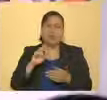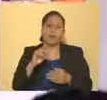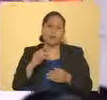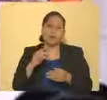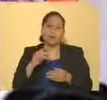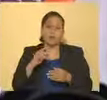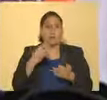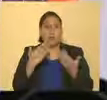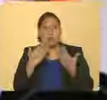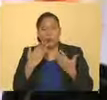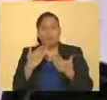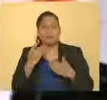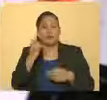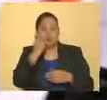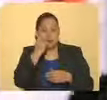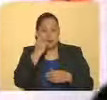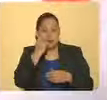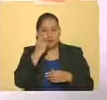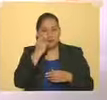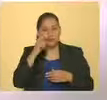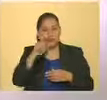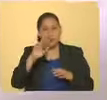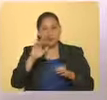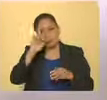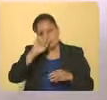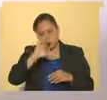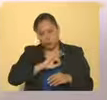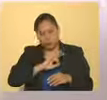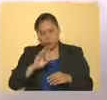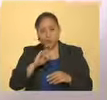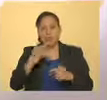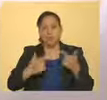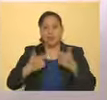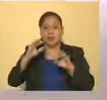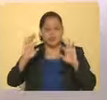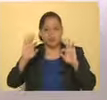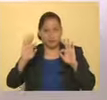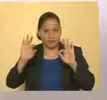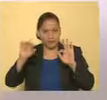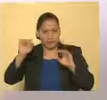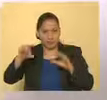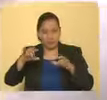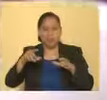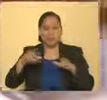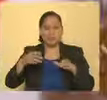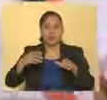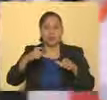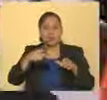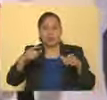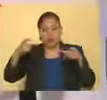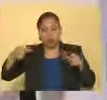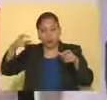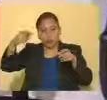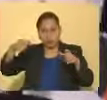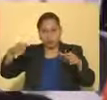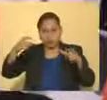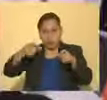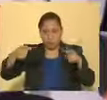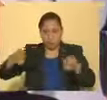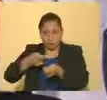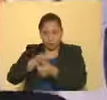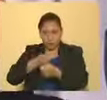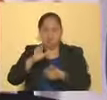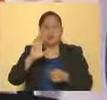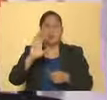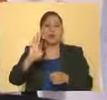de que no lo encuentren, un pequeño así consejito es la leche condensada. Si la ponemos en la olla express por un lapso